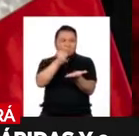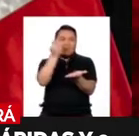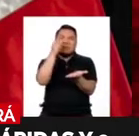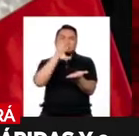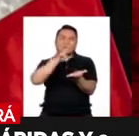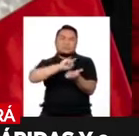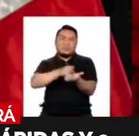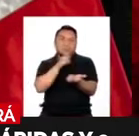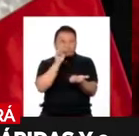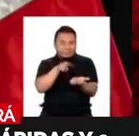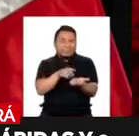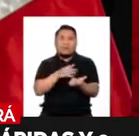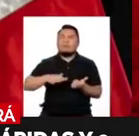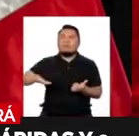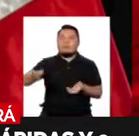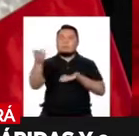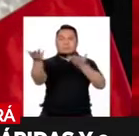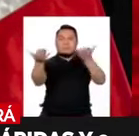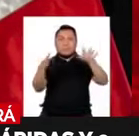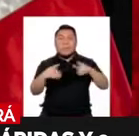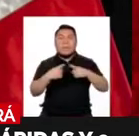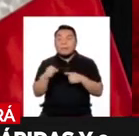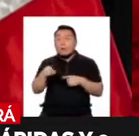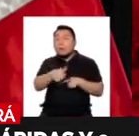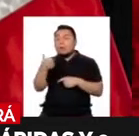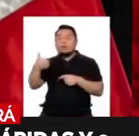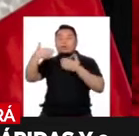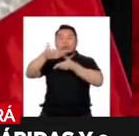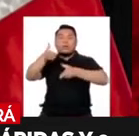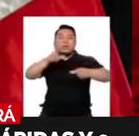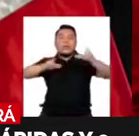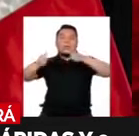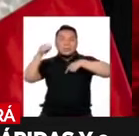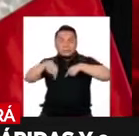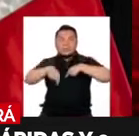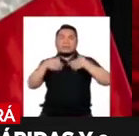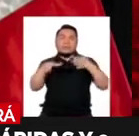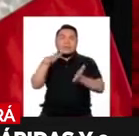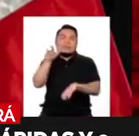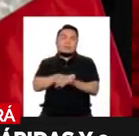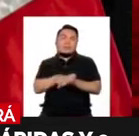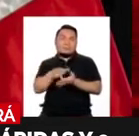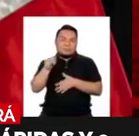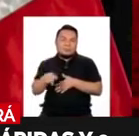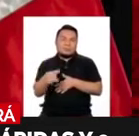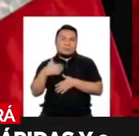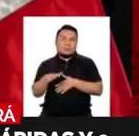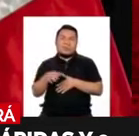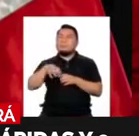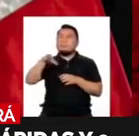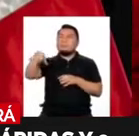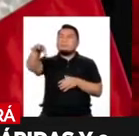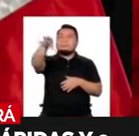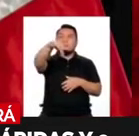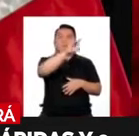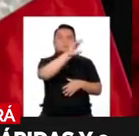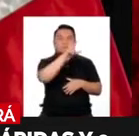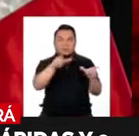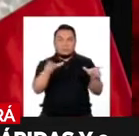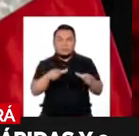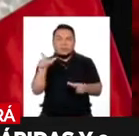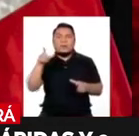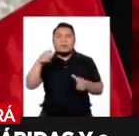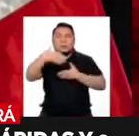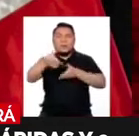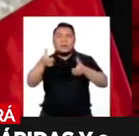para todas las regiones del país, tenemos que las moleculares ya están aprobados y habilitados